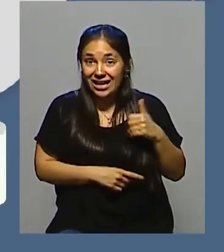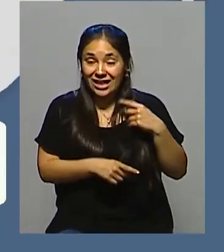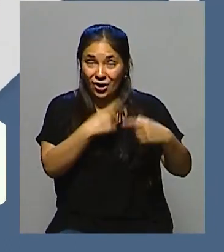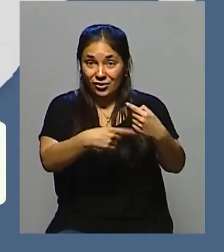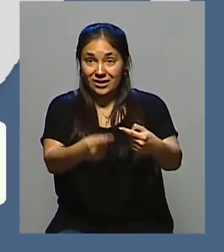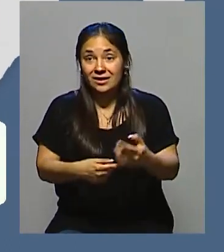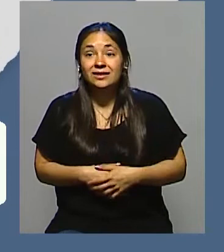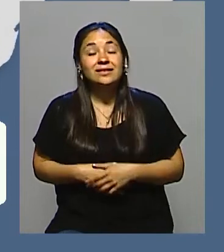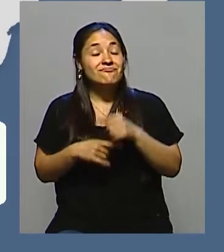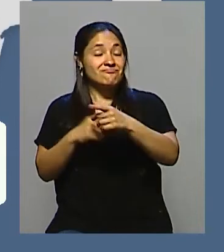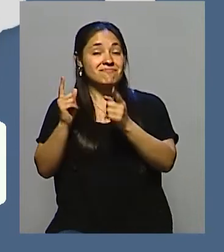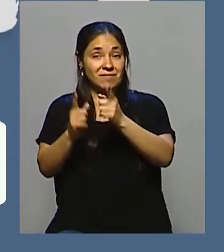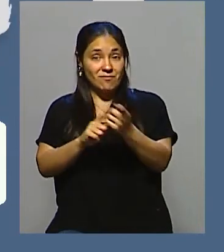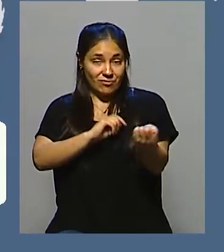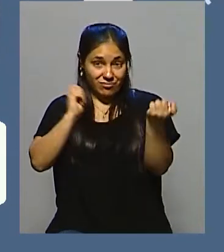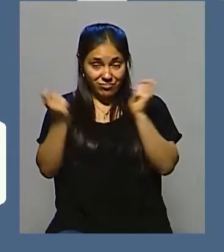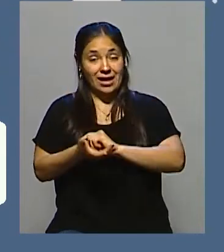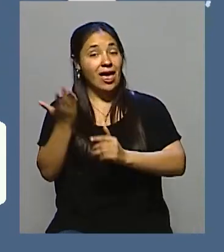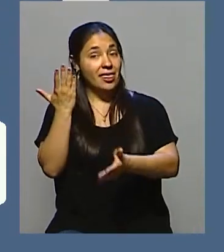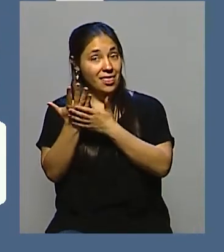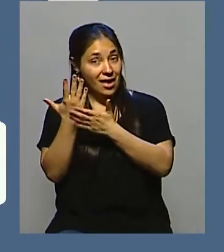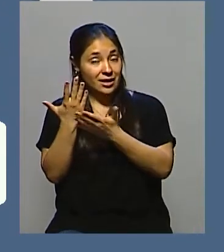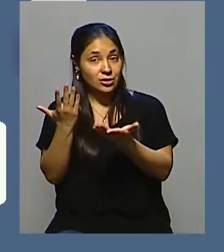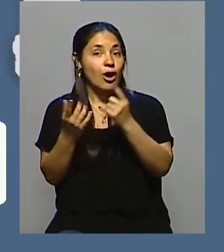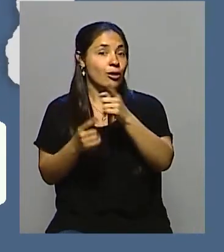vuelta a la derecha y bueno, todos están